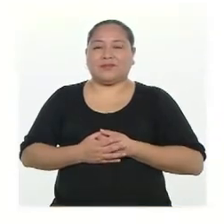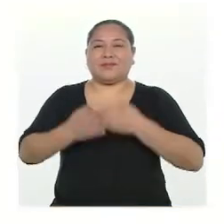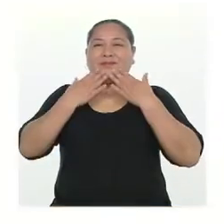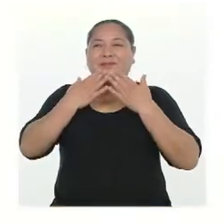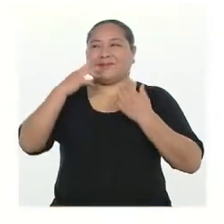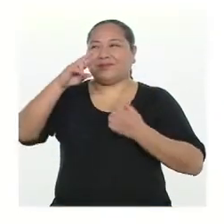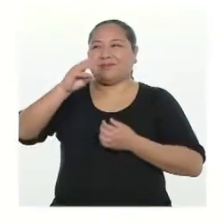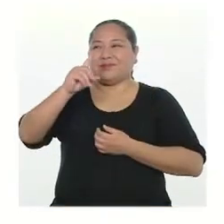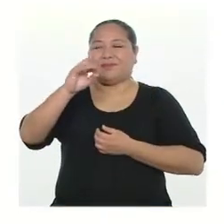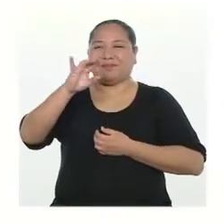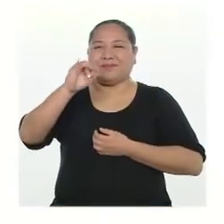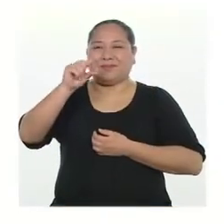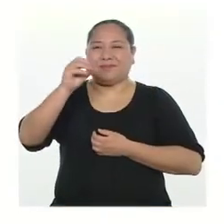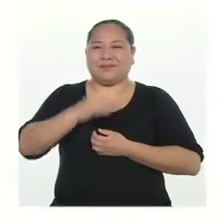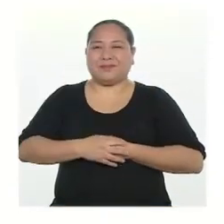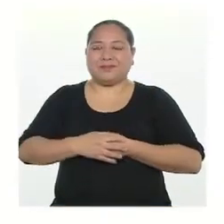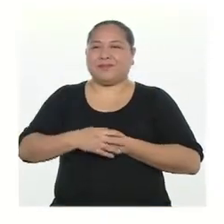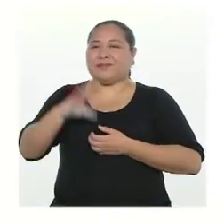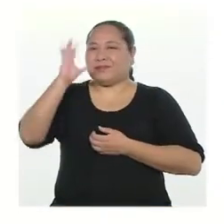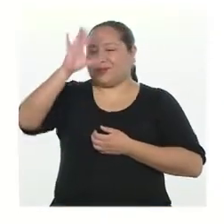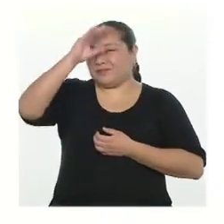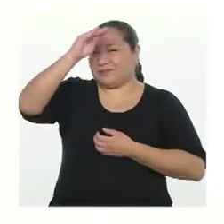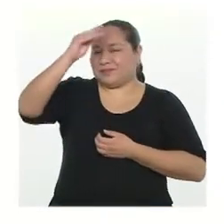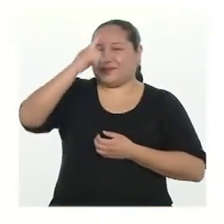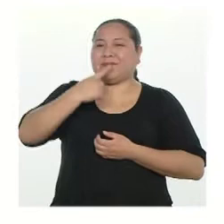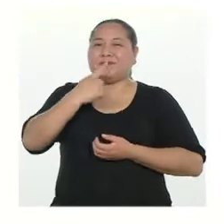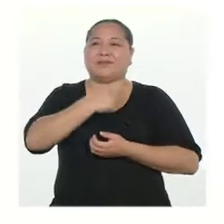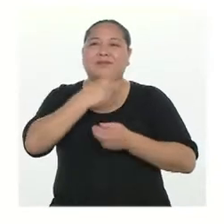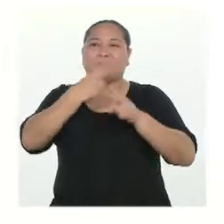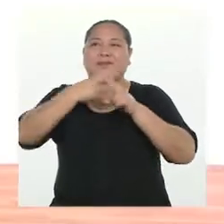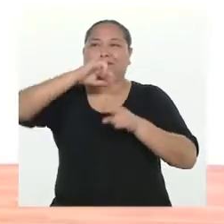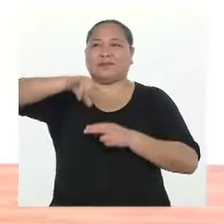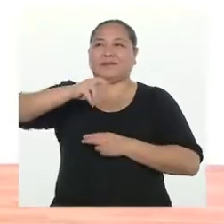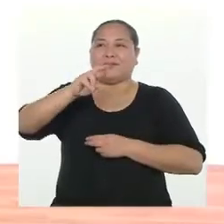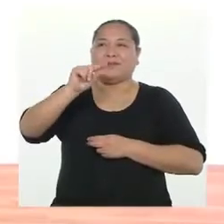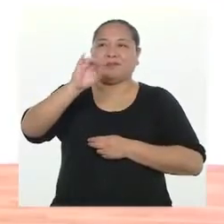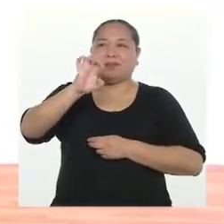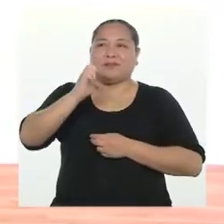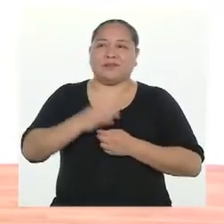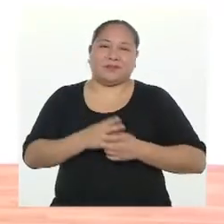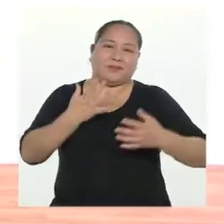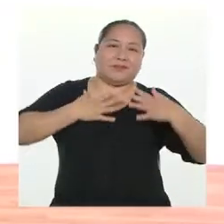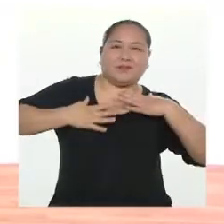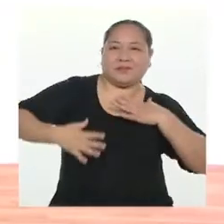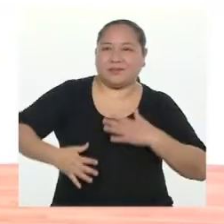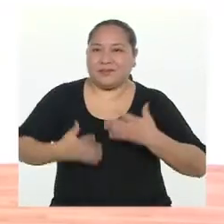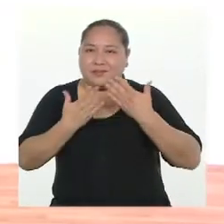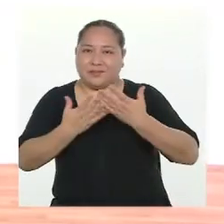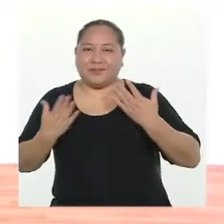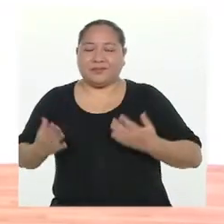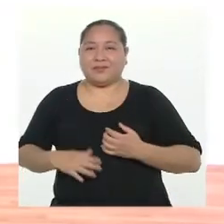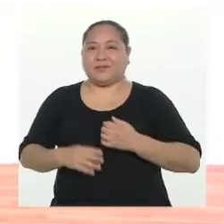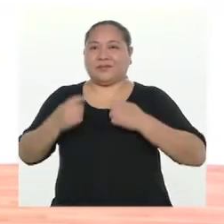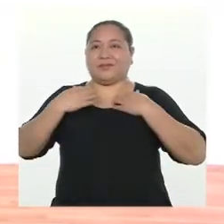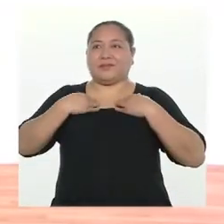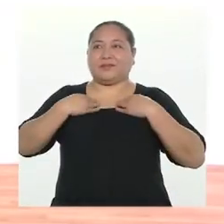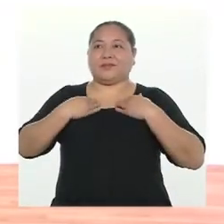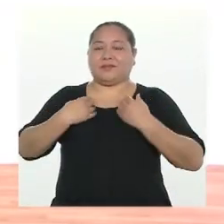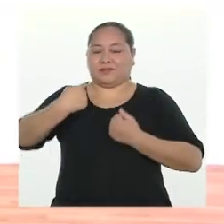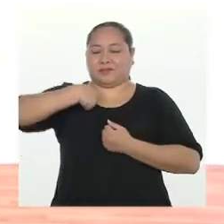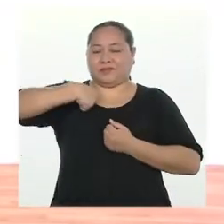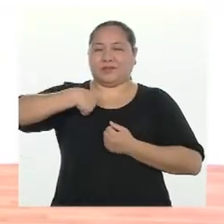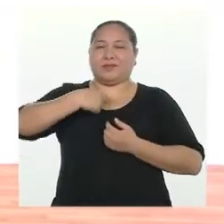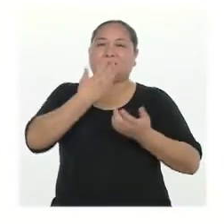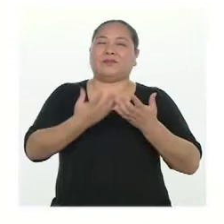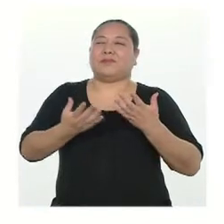Gracias, Rodrigo. Hola, chicas y chicos de primero y secundaria. ¿Qué tal? Mi nombre es Jorge y hoy vamos a mover cosas. Y lo vamos a hacer desde uno de